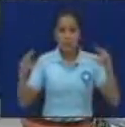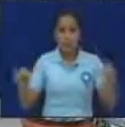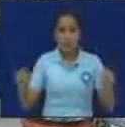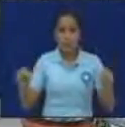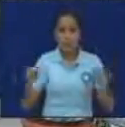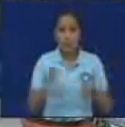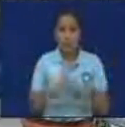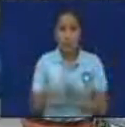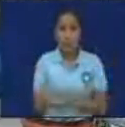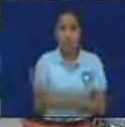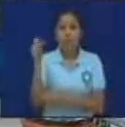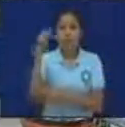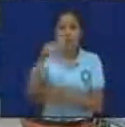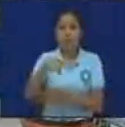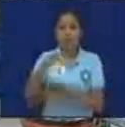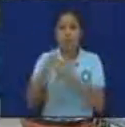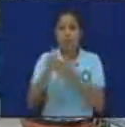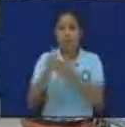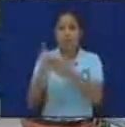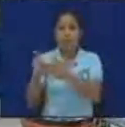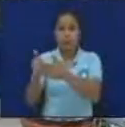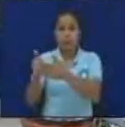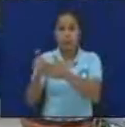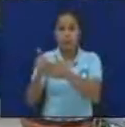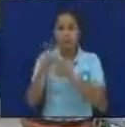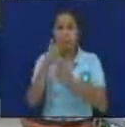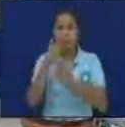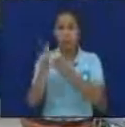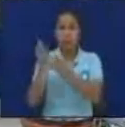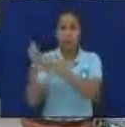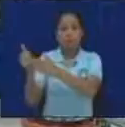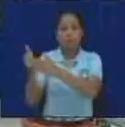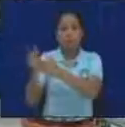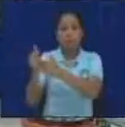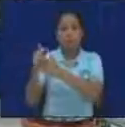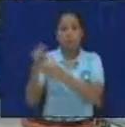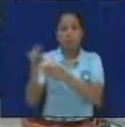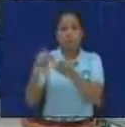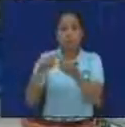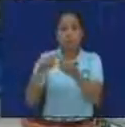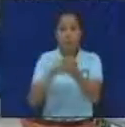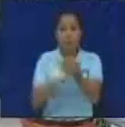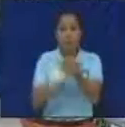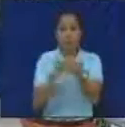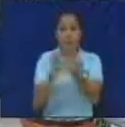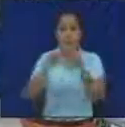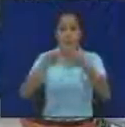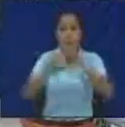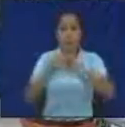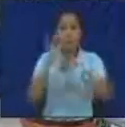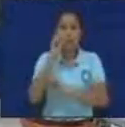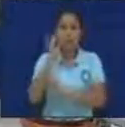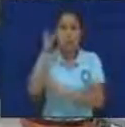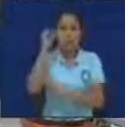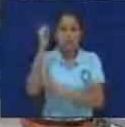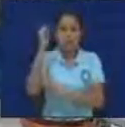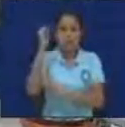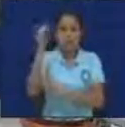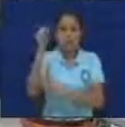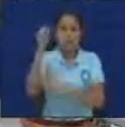Los mandatarios Daniel Ortega de Nicaragua y Nicolás Maduro sostuvieron esta tarde un encuentro para celebrar los 10 años de incorporación de la